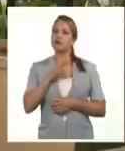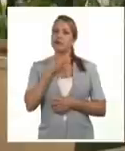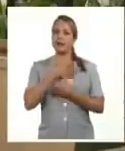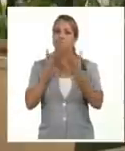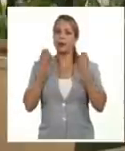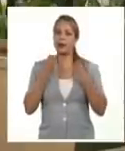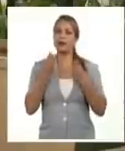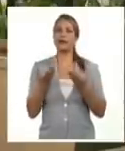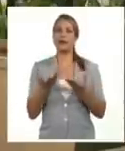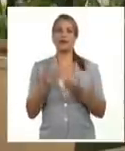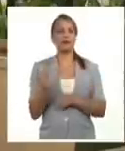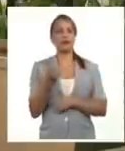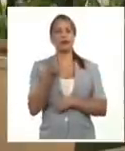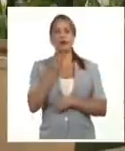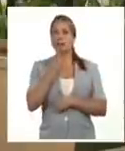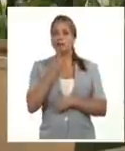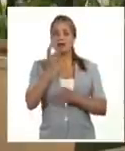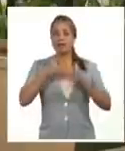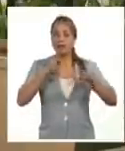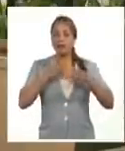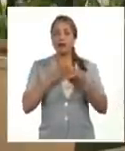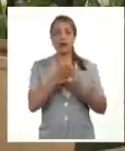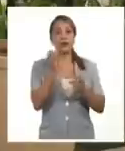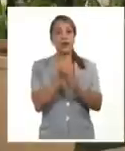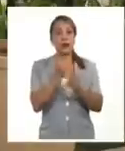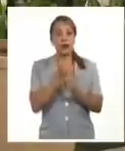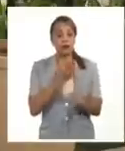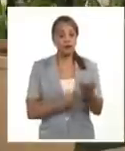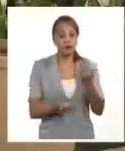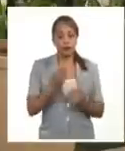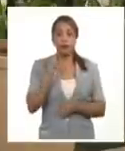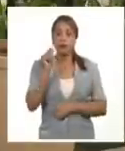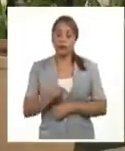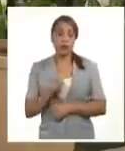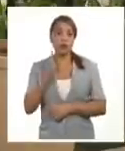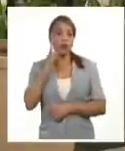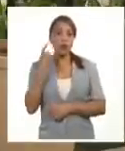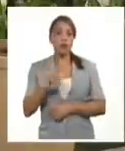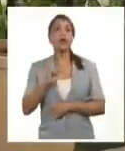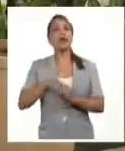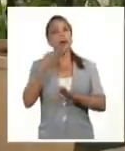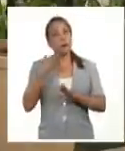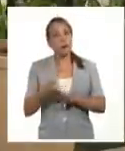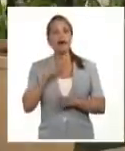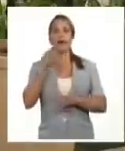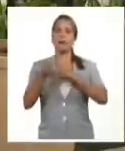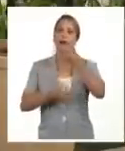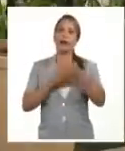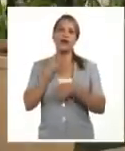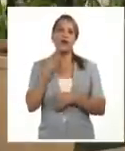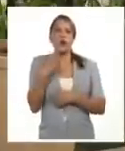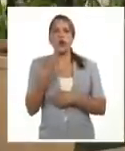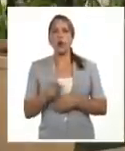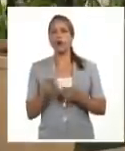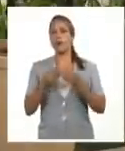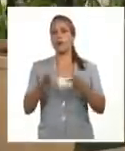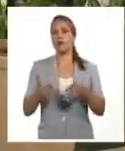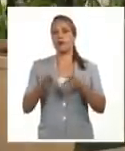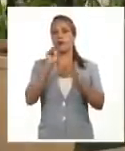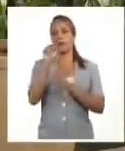trabajadores de los 51 trabajadores del Hotel Saratoga que se encontraban en la instalación al momento de la explosión. 3 cuerpos no han